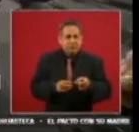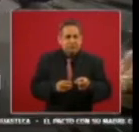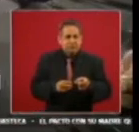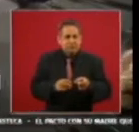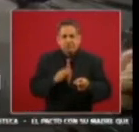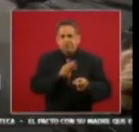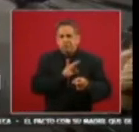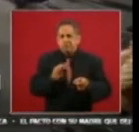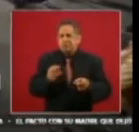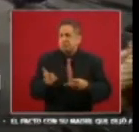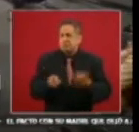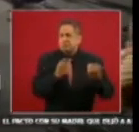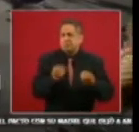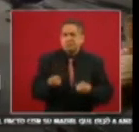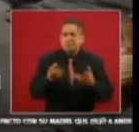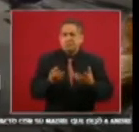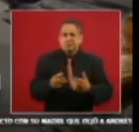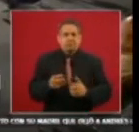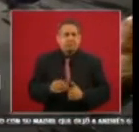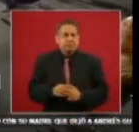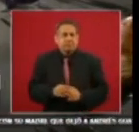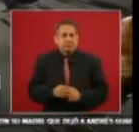en promedio